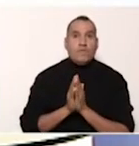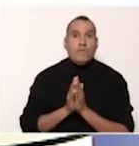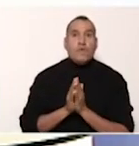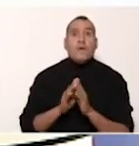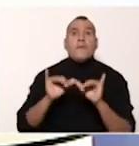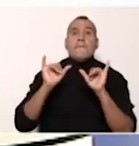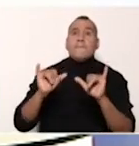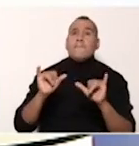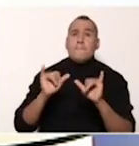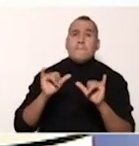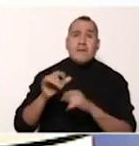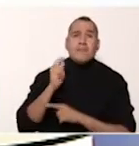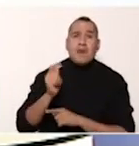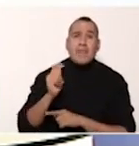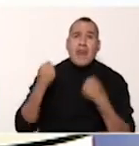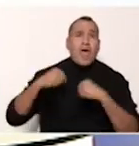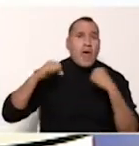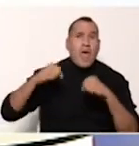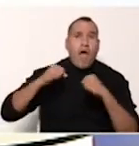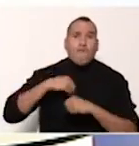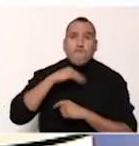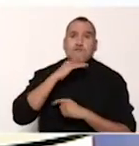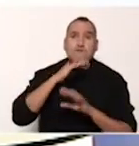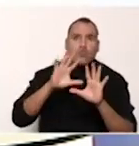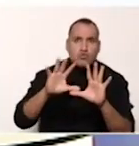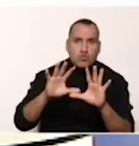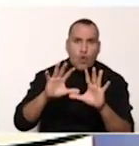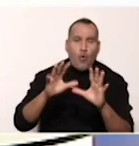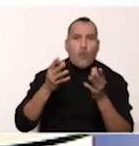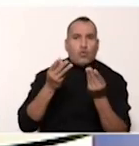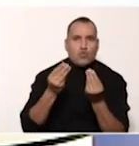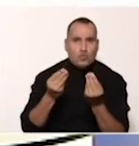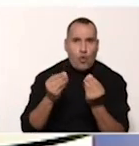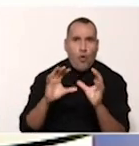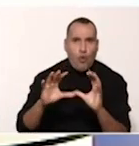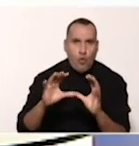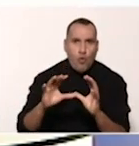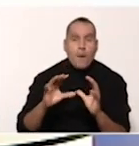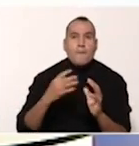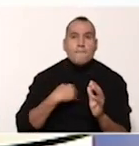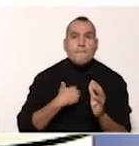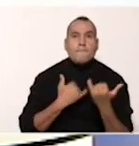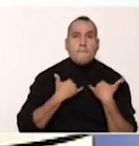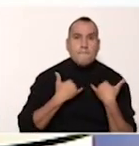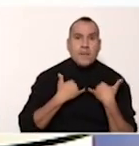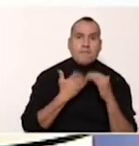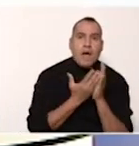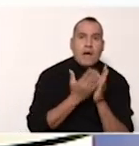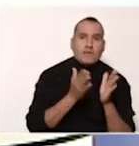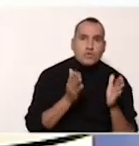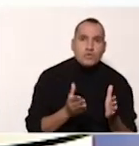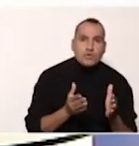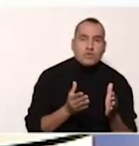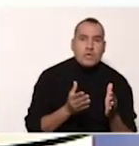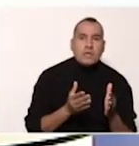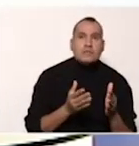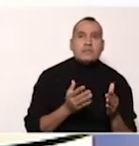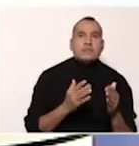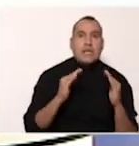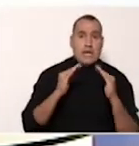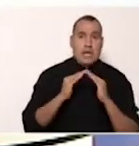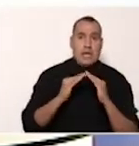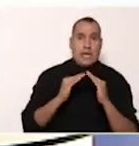misma cantidad de ejercicios, solo una cantidad suficiente para que el estudiante ejercite cada una de